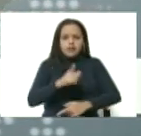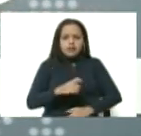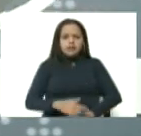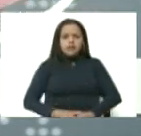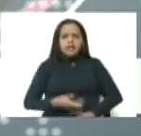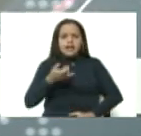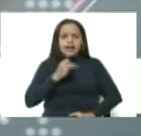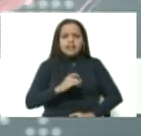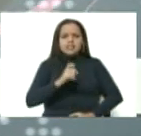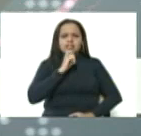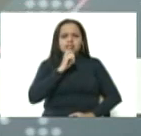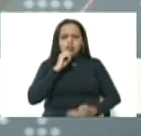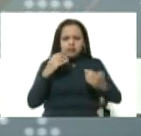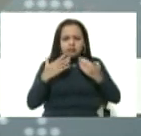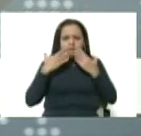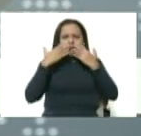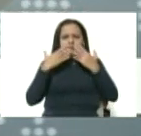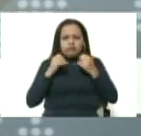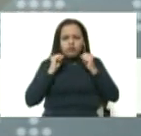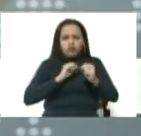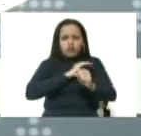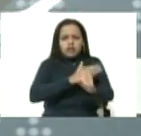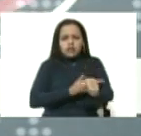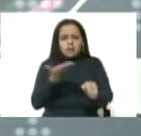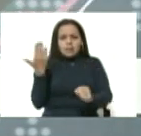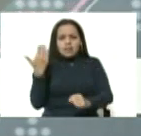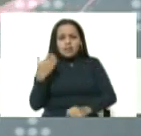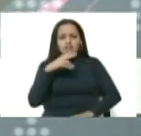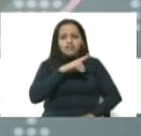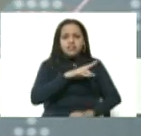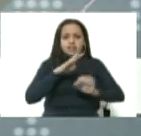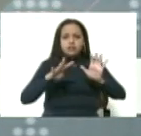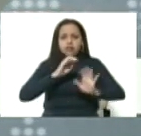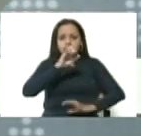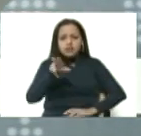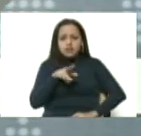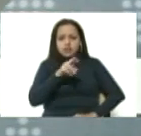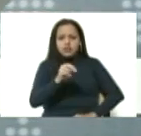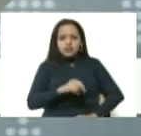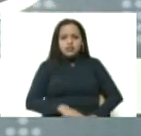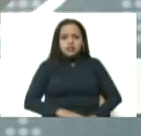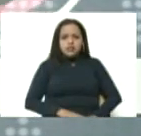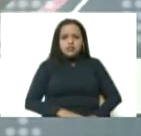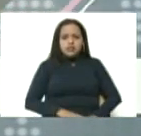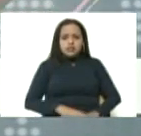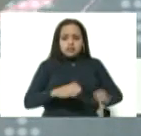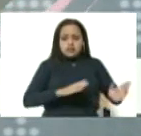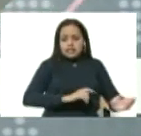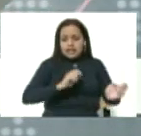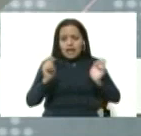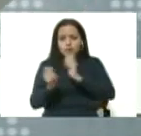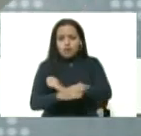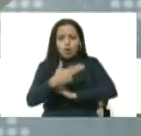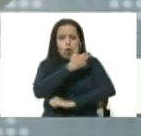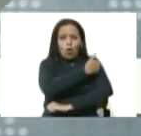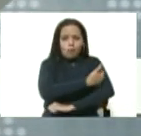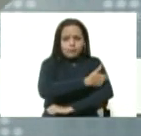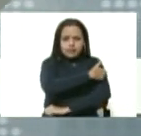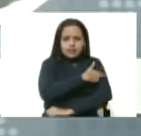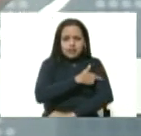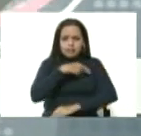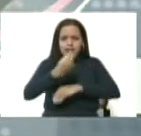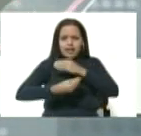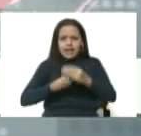respiratoria severa el pasado 29 de junio, se decidió su traslado a un hospital Sentinela para ser